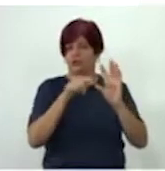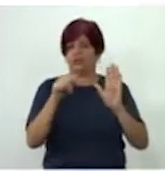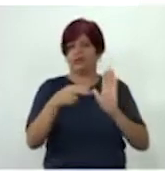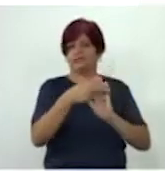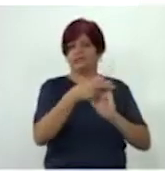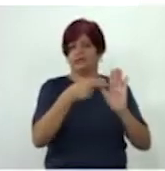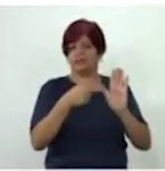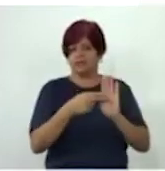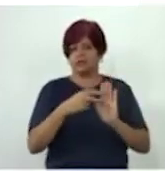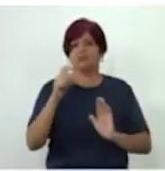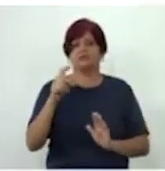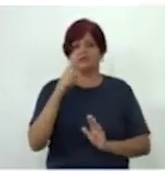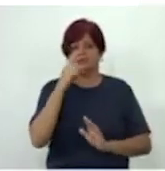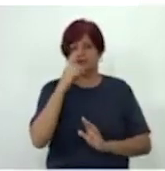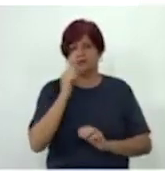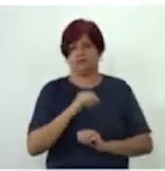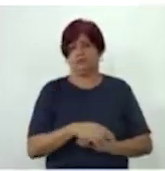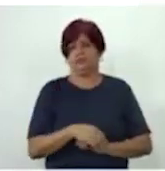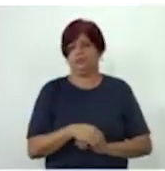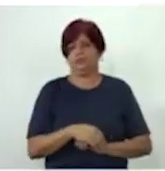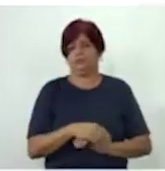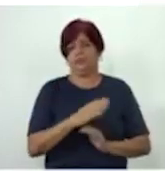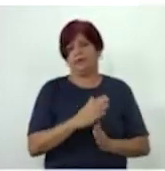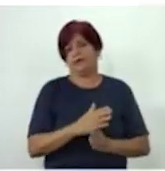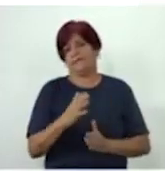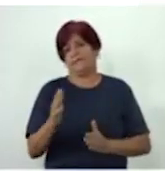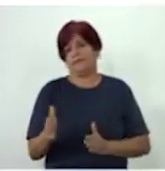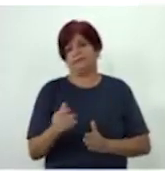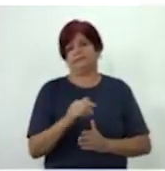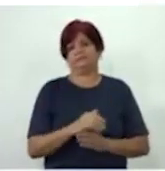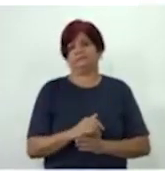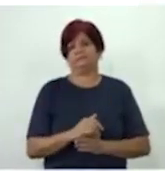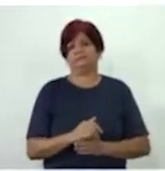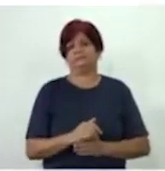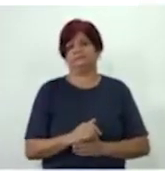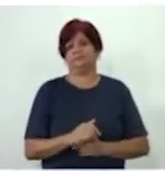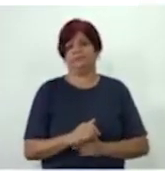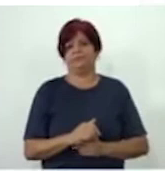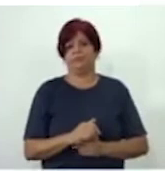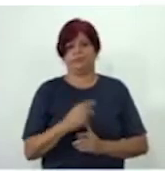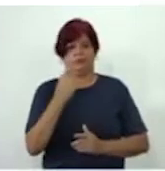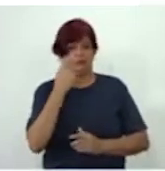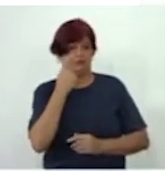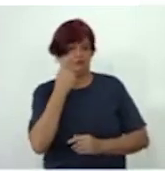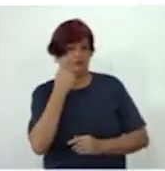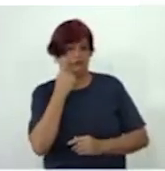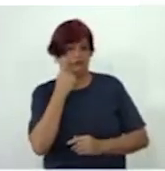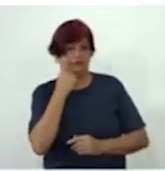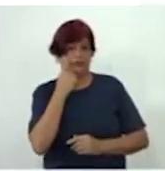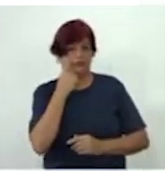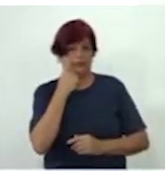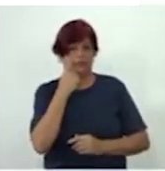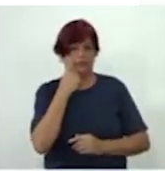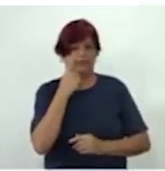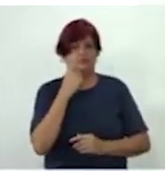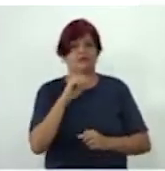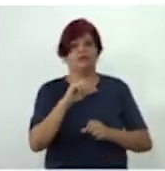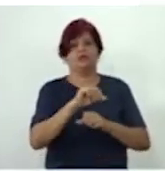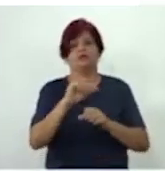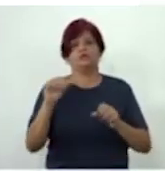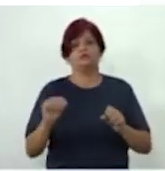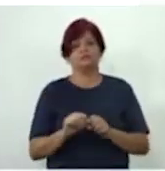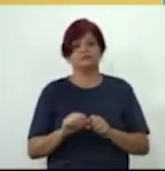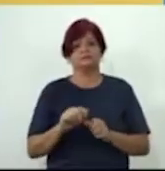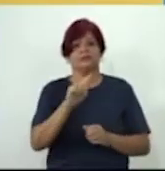asignatura Ciencias Naturales. A partir de lo observado, se requiere de un sistema de